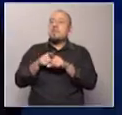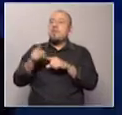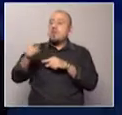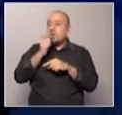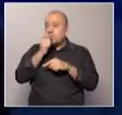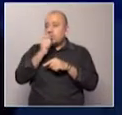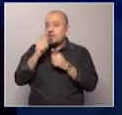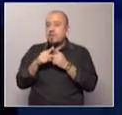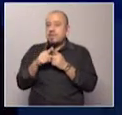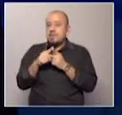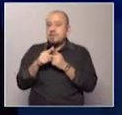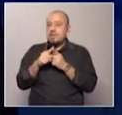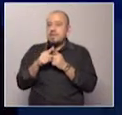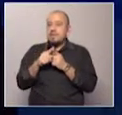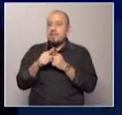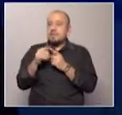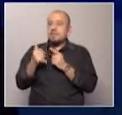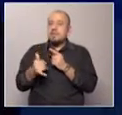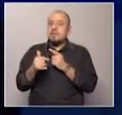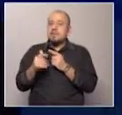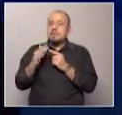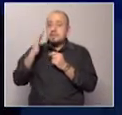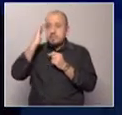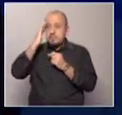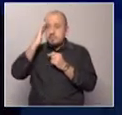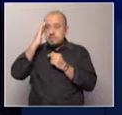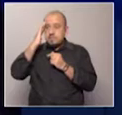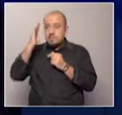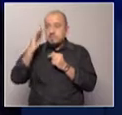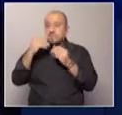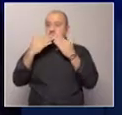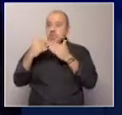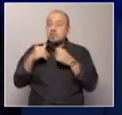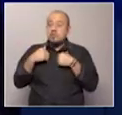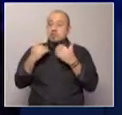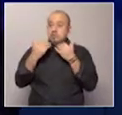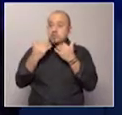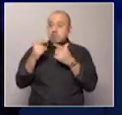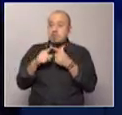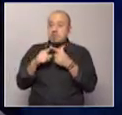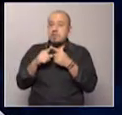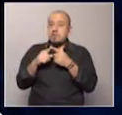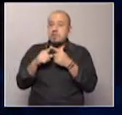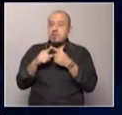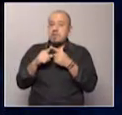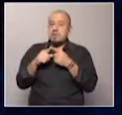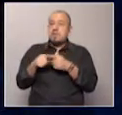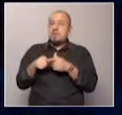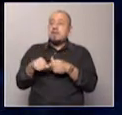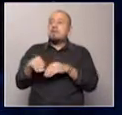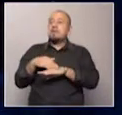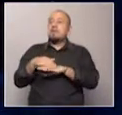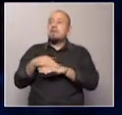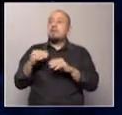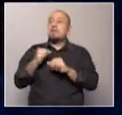este tener la molestia de averiguar y preguntar y saber que uno no sabe y la base es que la persona puede